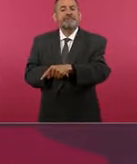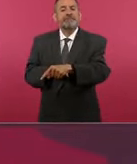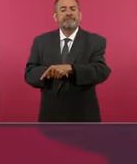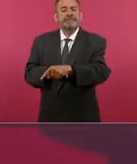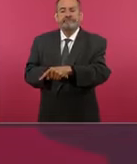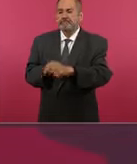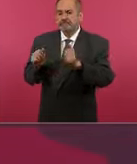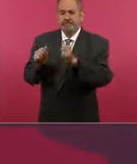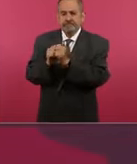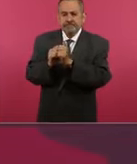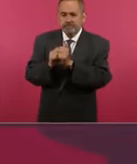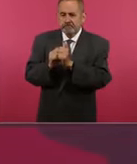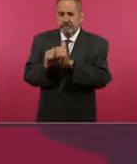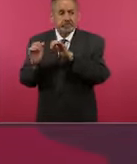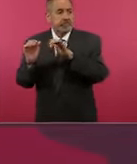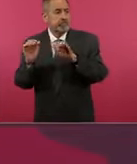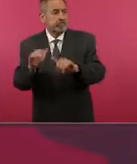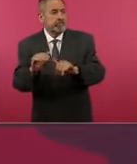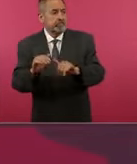con menos desempleo